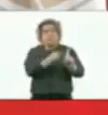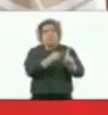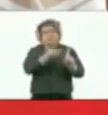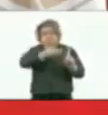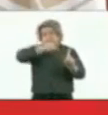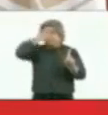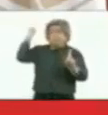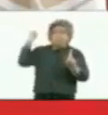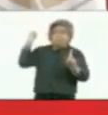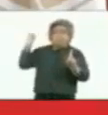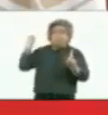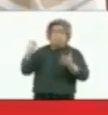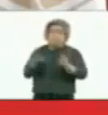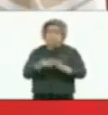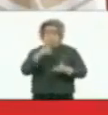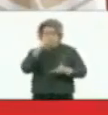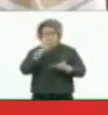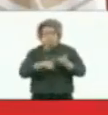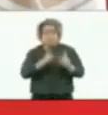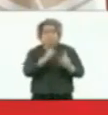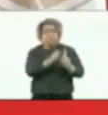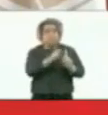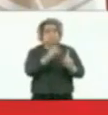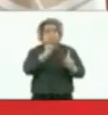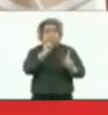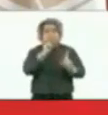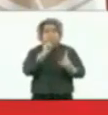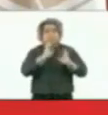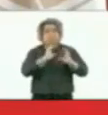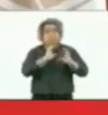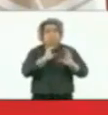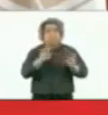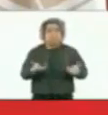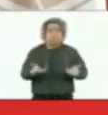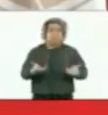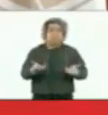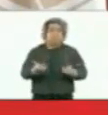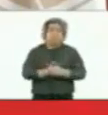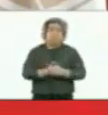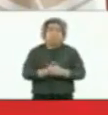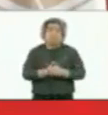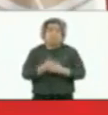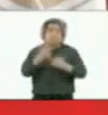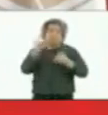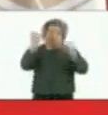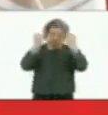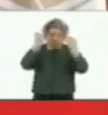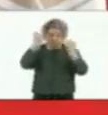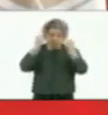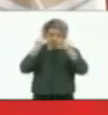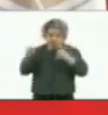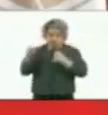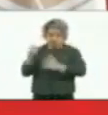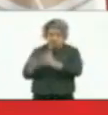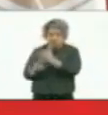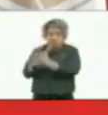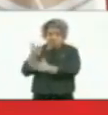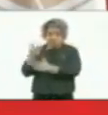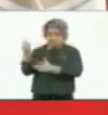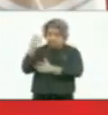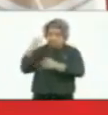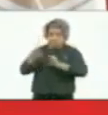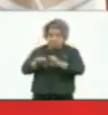siquiera se cuidan en las formas. Ya al mostrar, al ir a este evento,